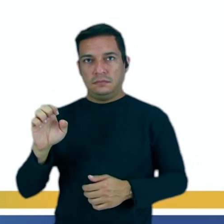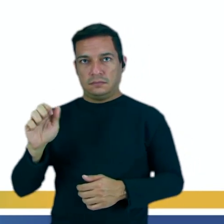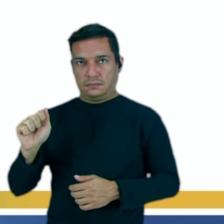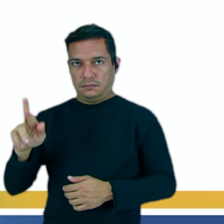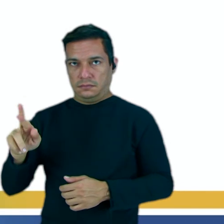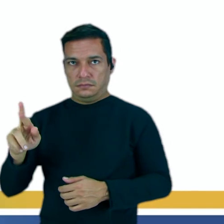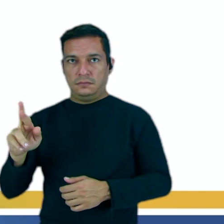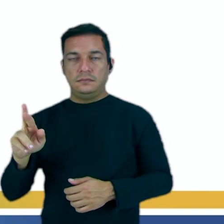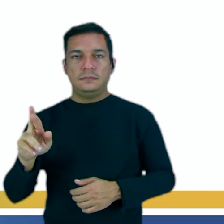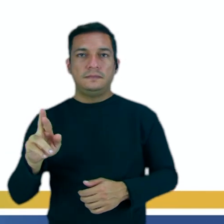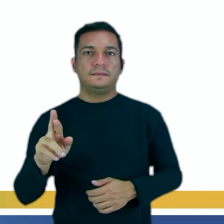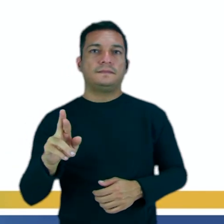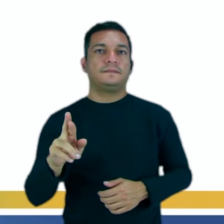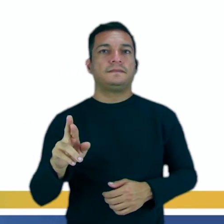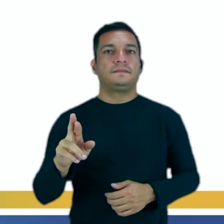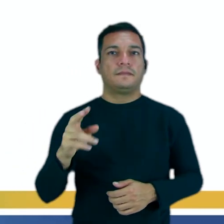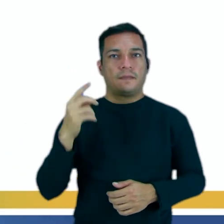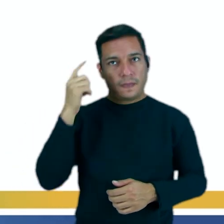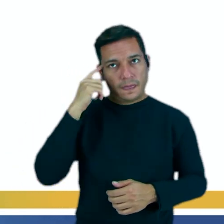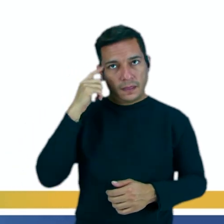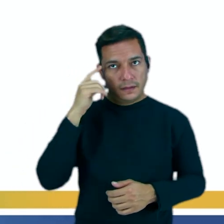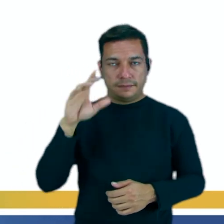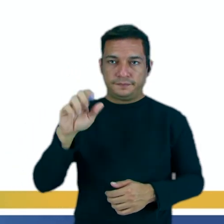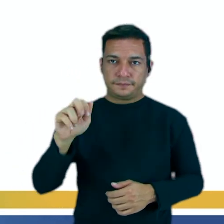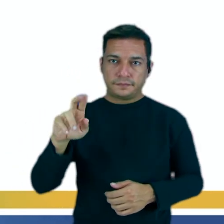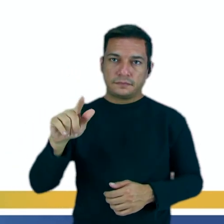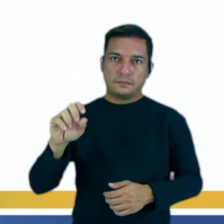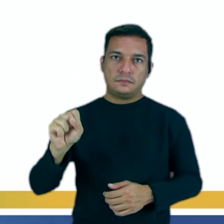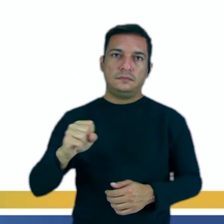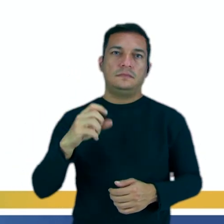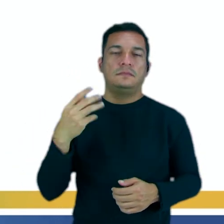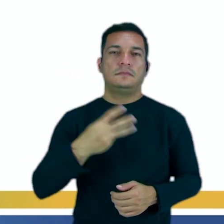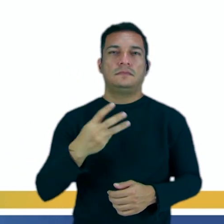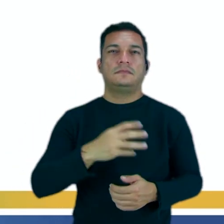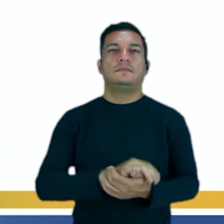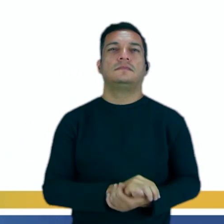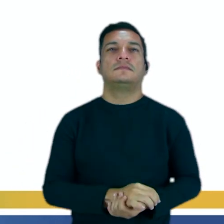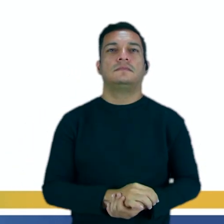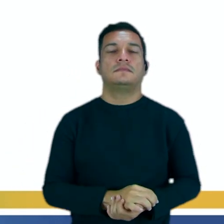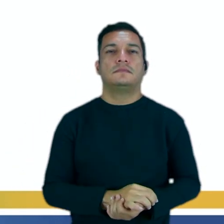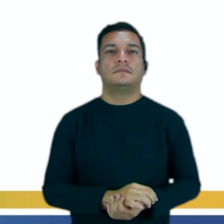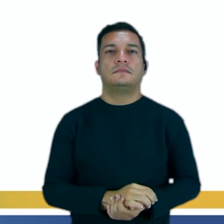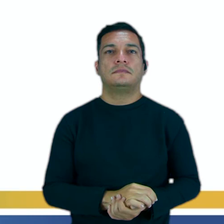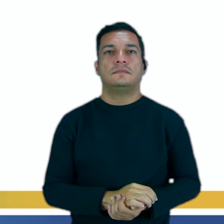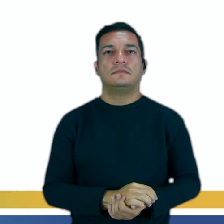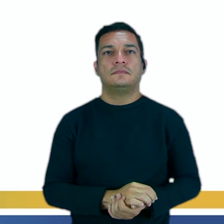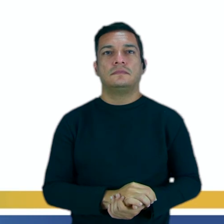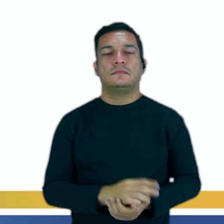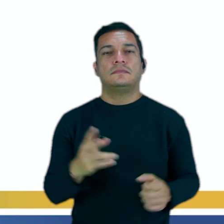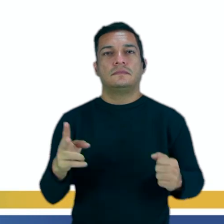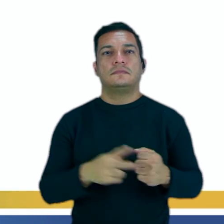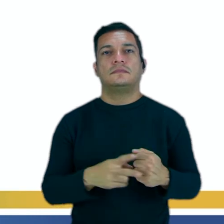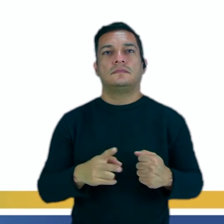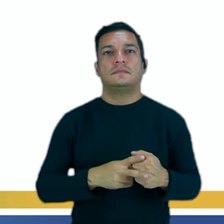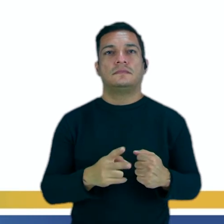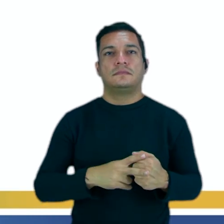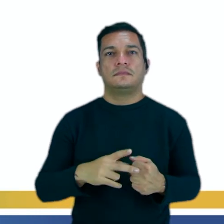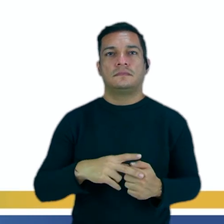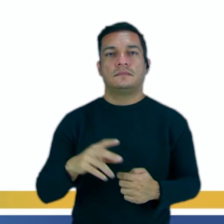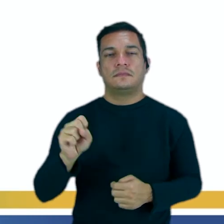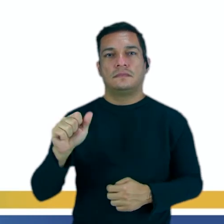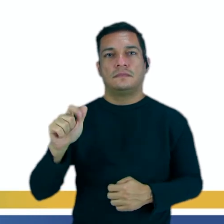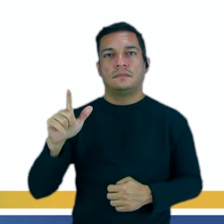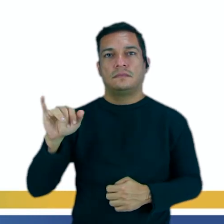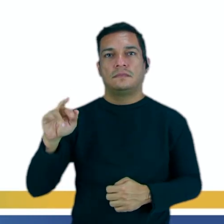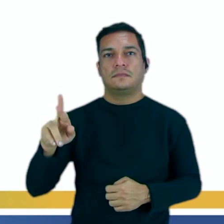Estoy pensando mucho en Carlos. Número tres, ahora mismo, verbo salir en nosotros, ¿cómo